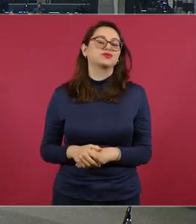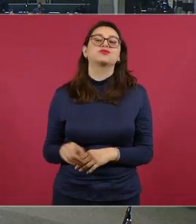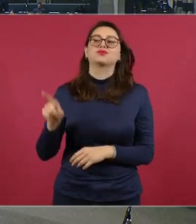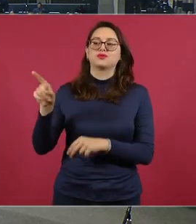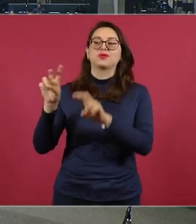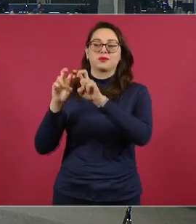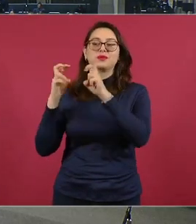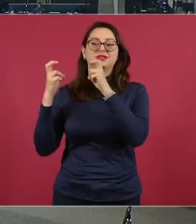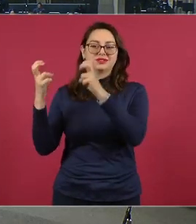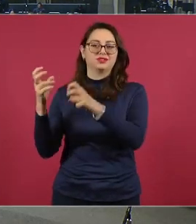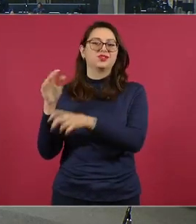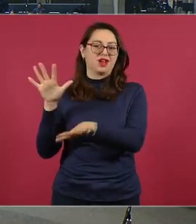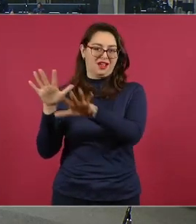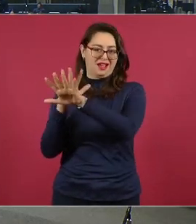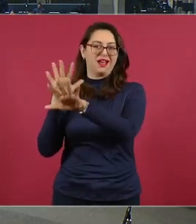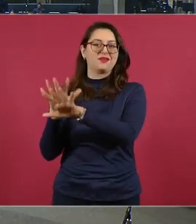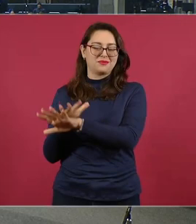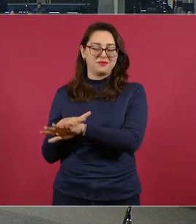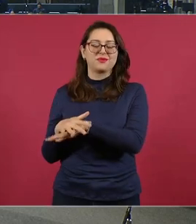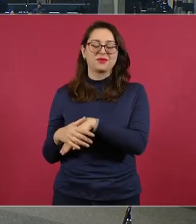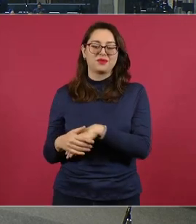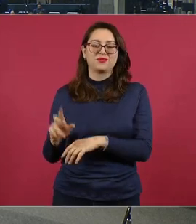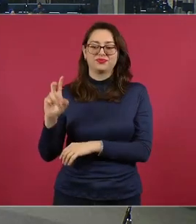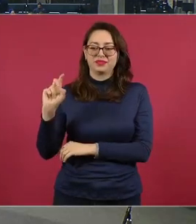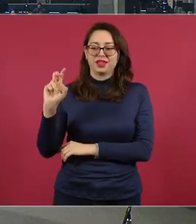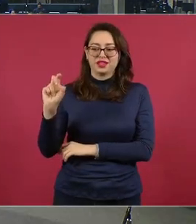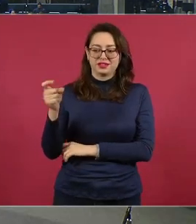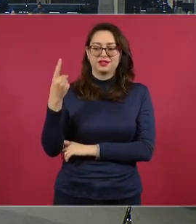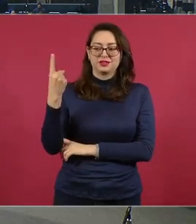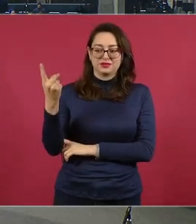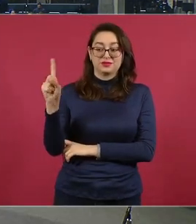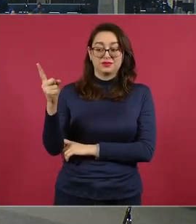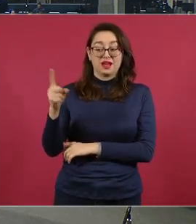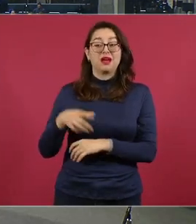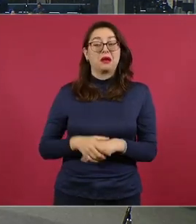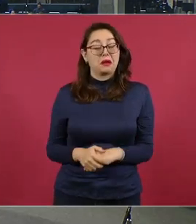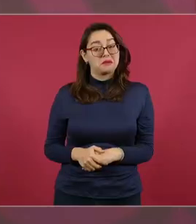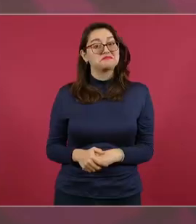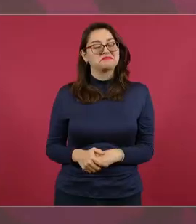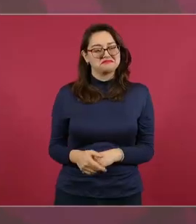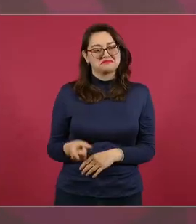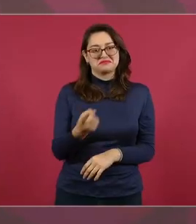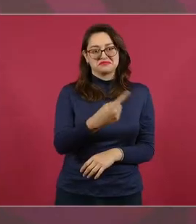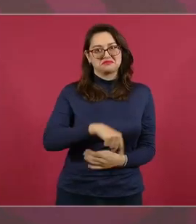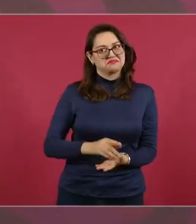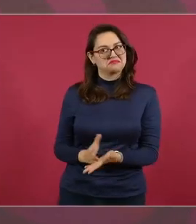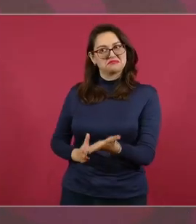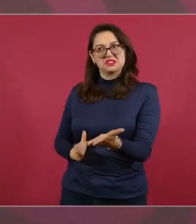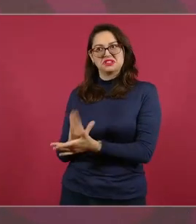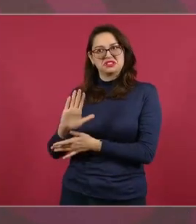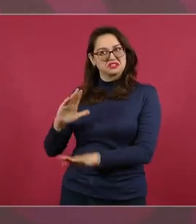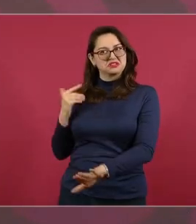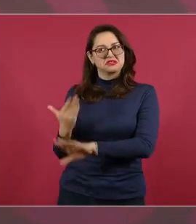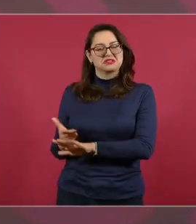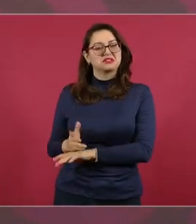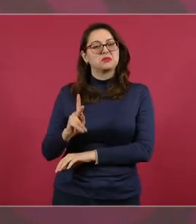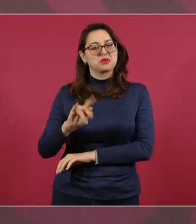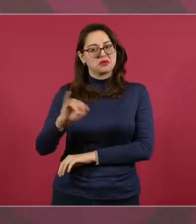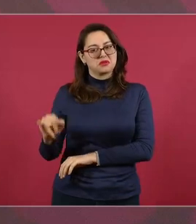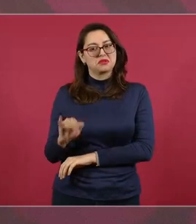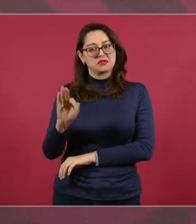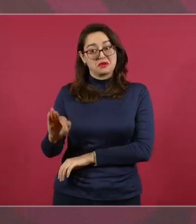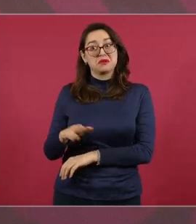ministros, sí, que eran muy respetuosos en ese entonces del Poder Judicial, de